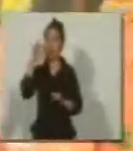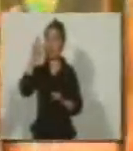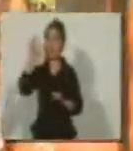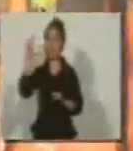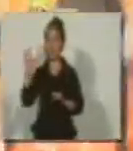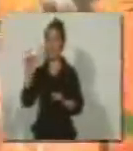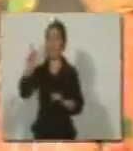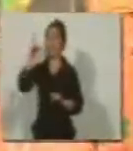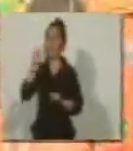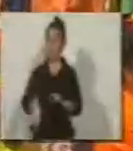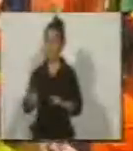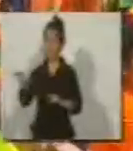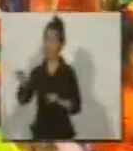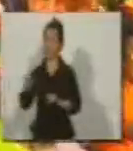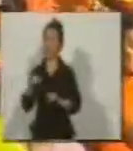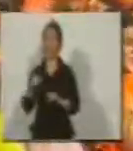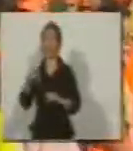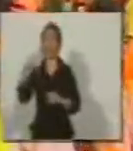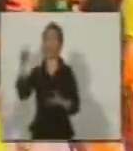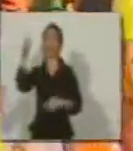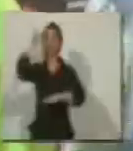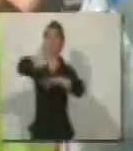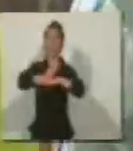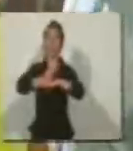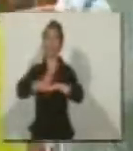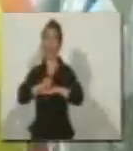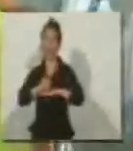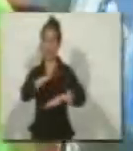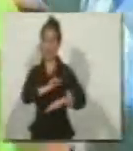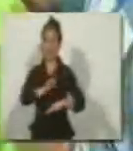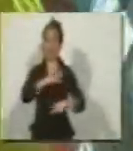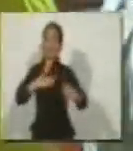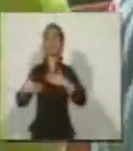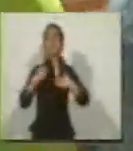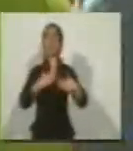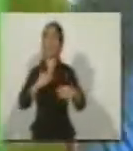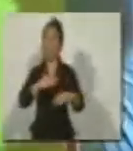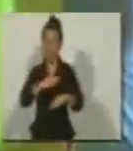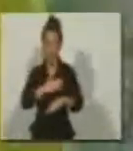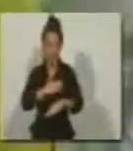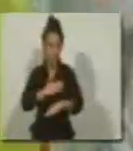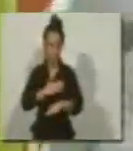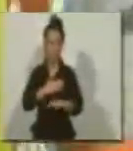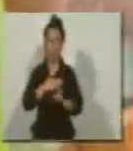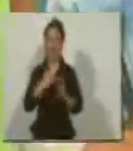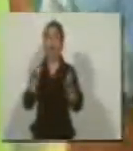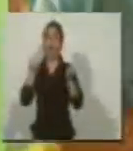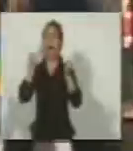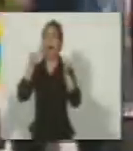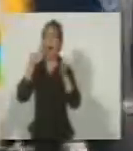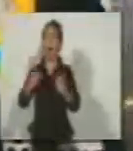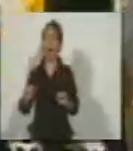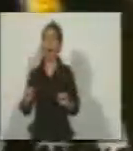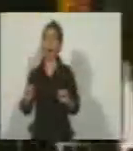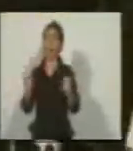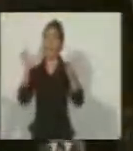del cabrito, lo quiero todo para mí. Eres el papi, a veces en los trenos, en mi canalla